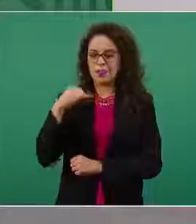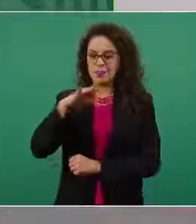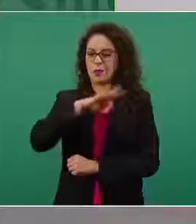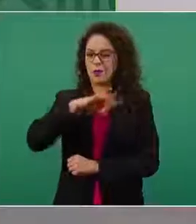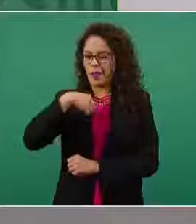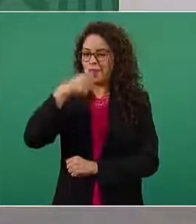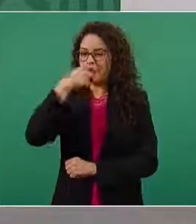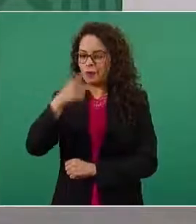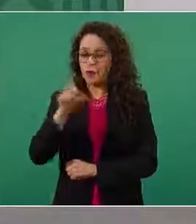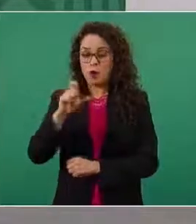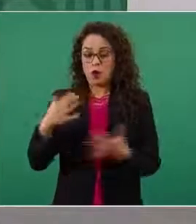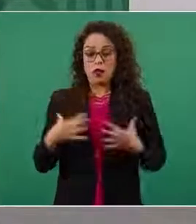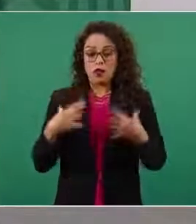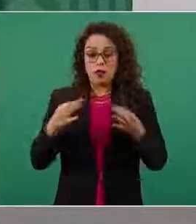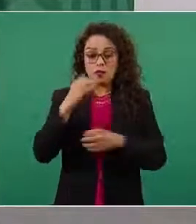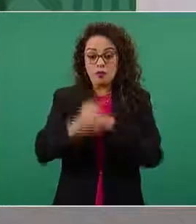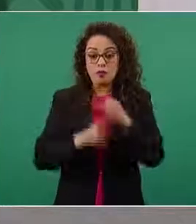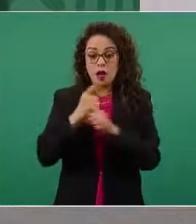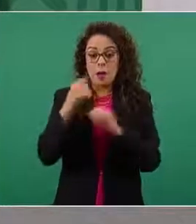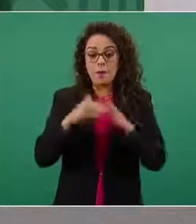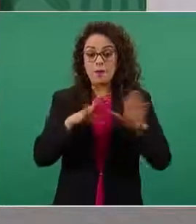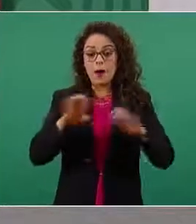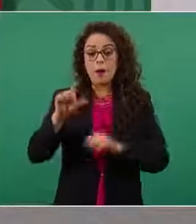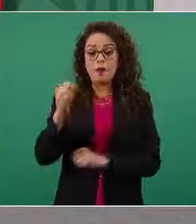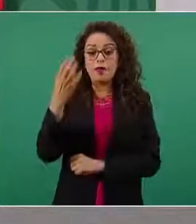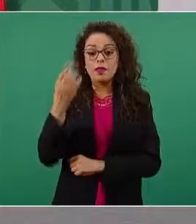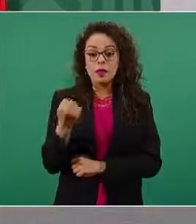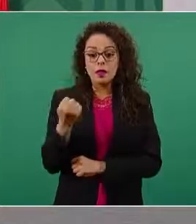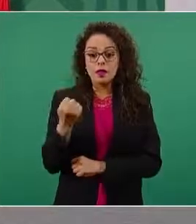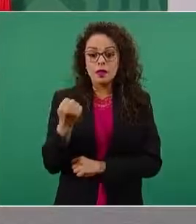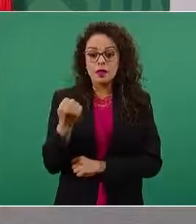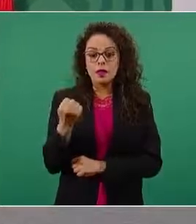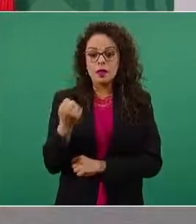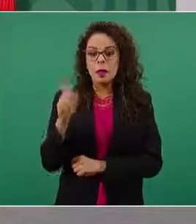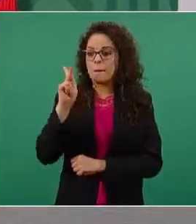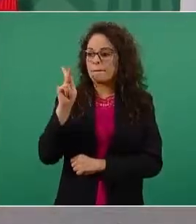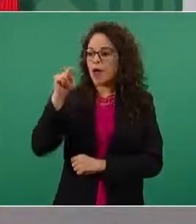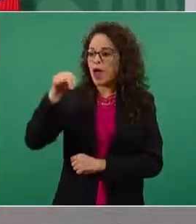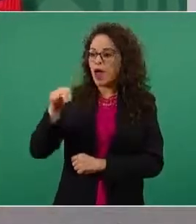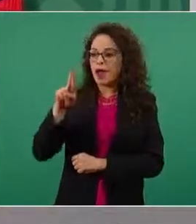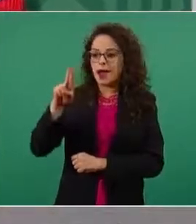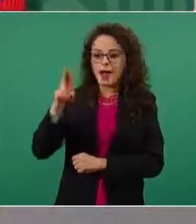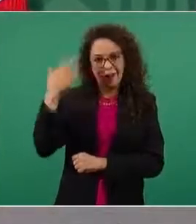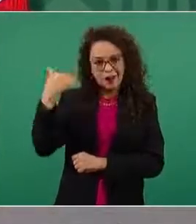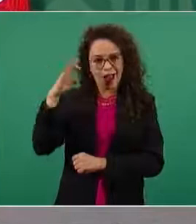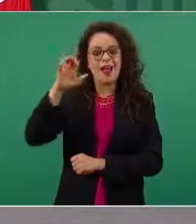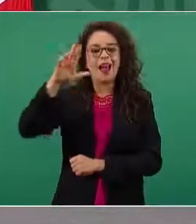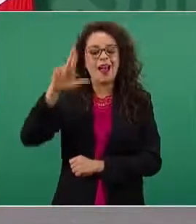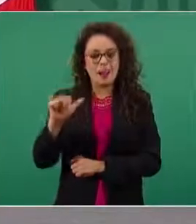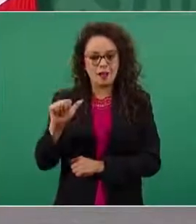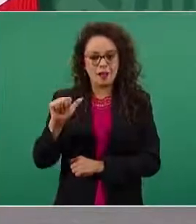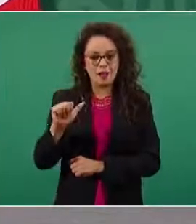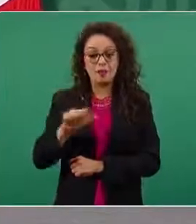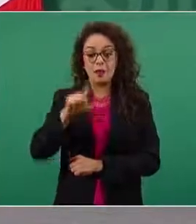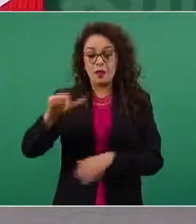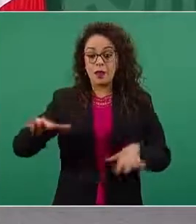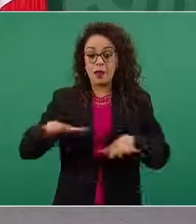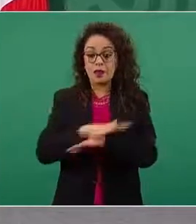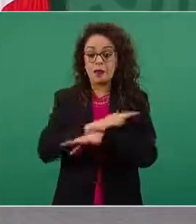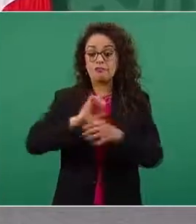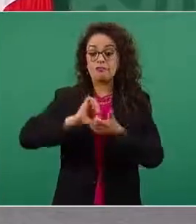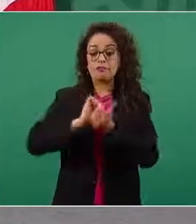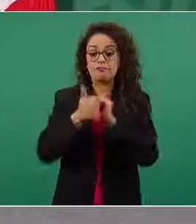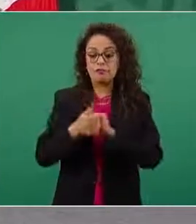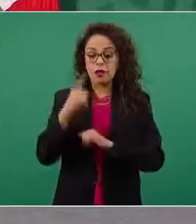en 1929, que era PNR, se vuelve a transformar en el 38